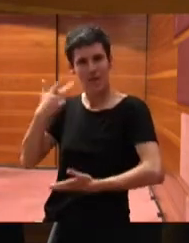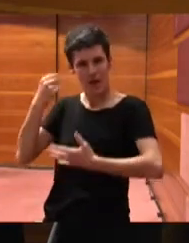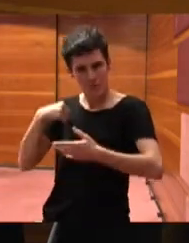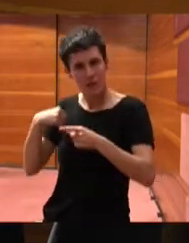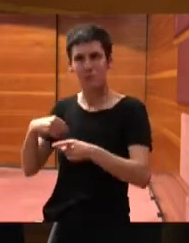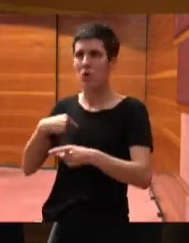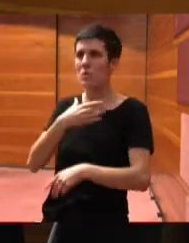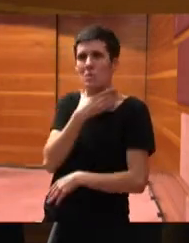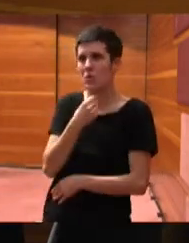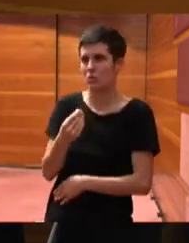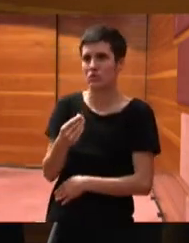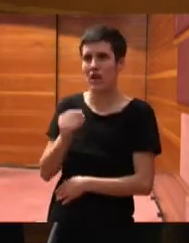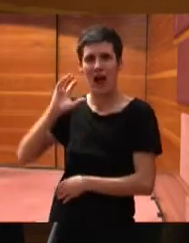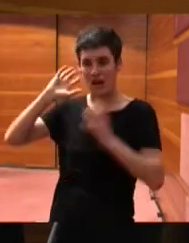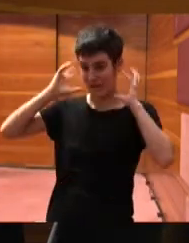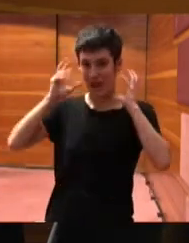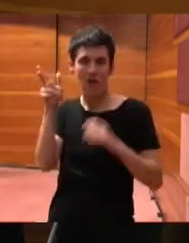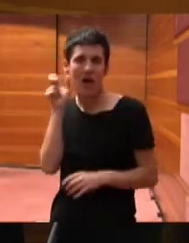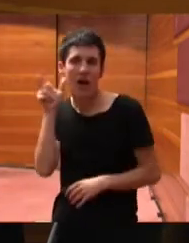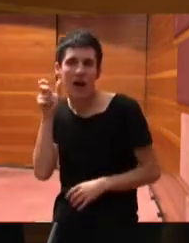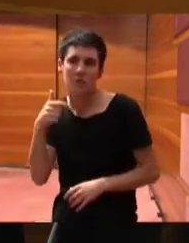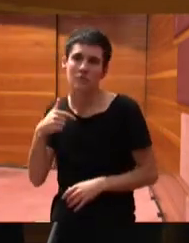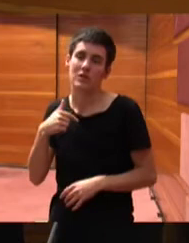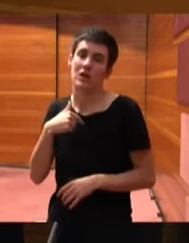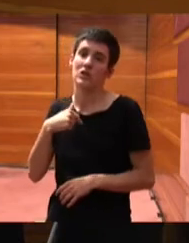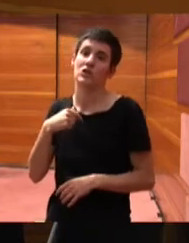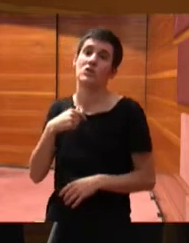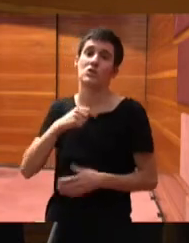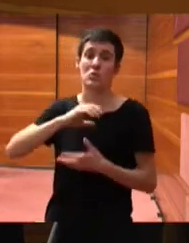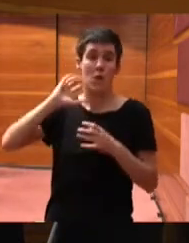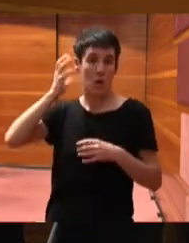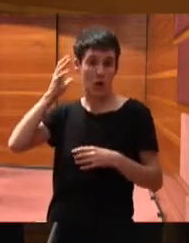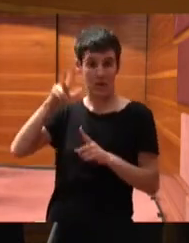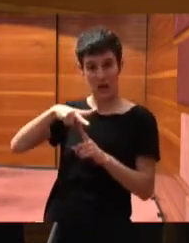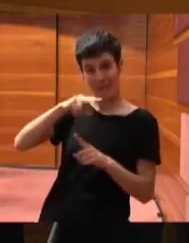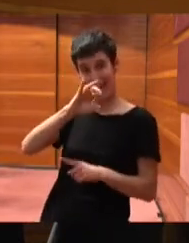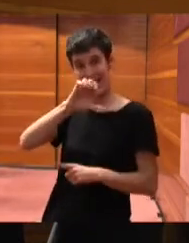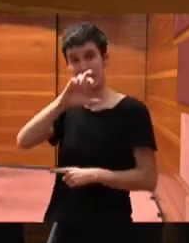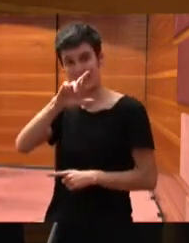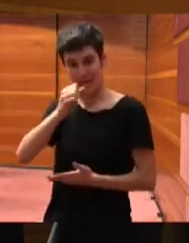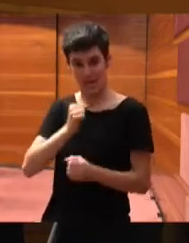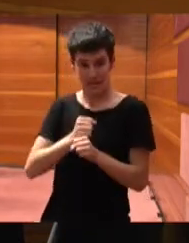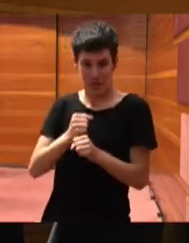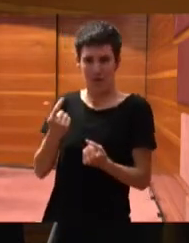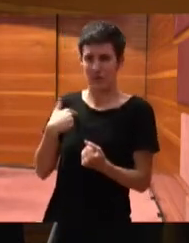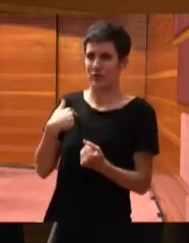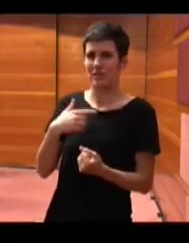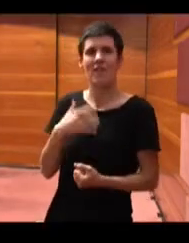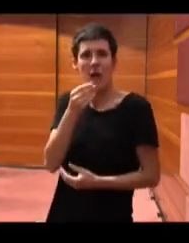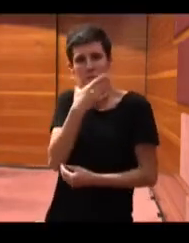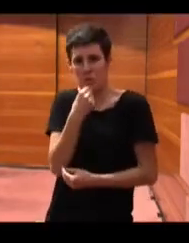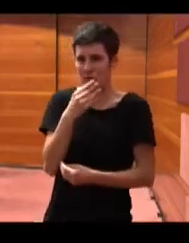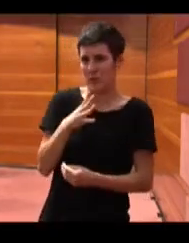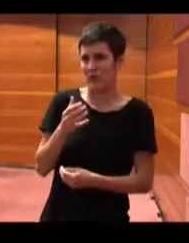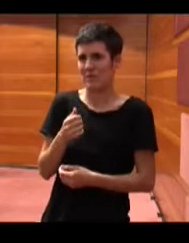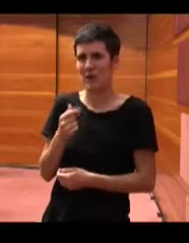mucho escuchar la radio. Tal vez yo trabajé en la cadena SER mucho tiempo y el día de la lotería era un día muy bonito porque tenías que estar como muy atento a ver si tocaba,